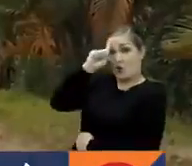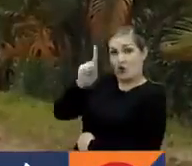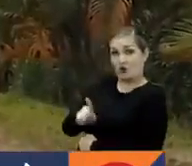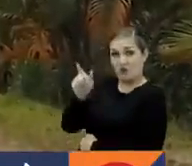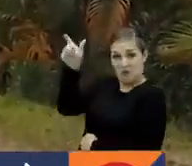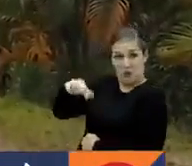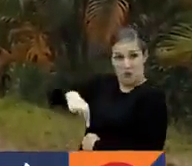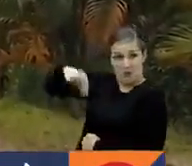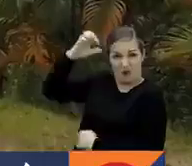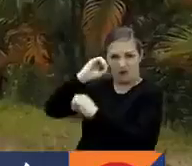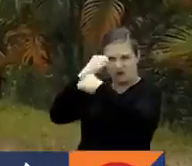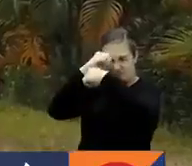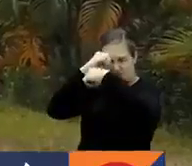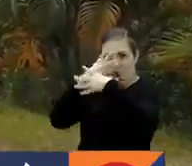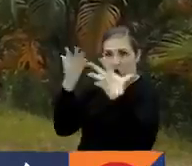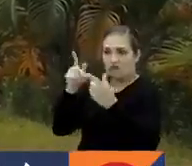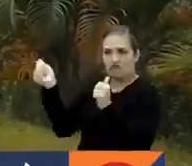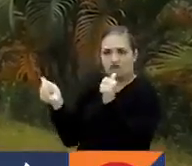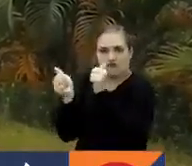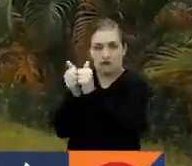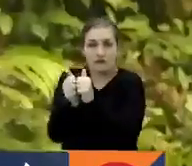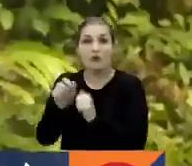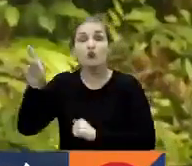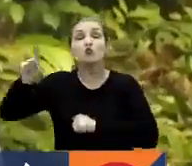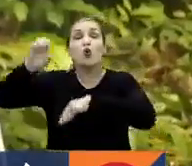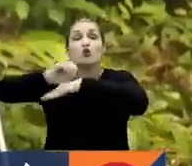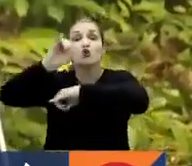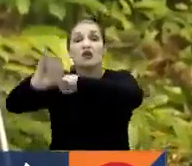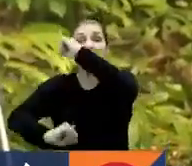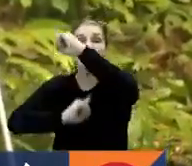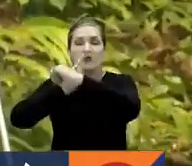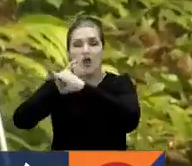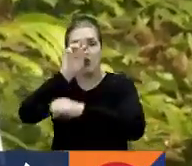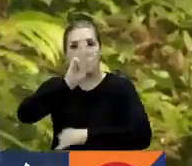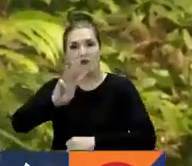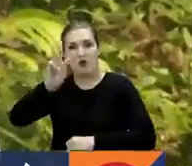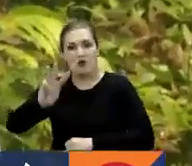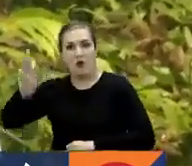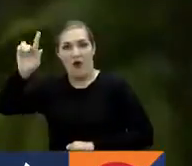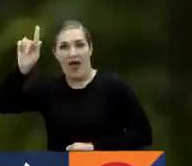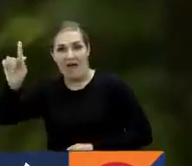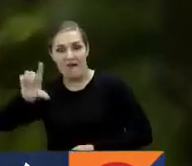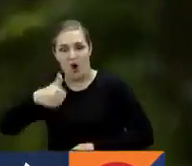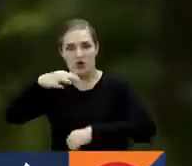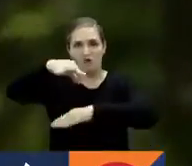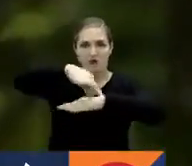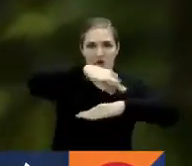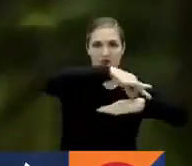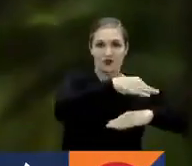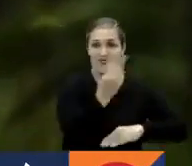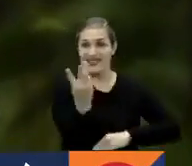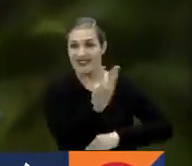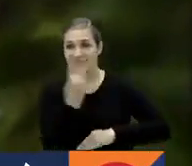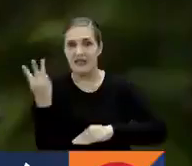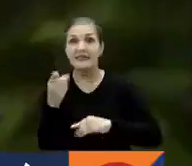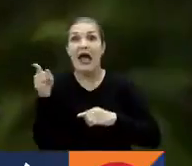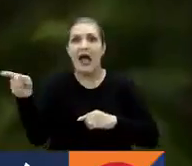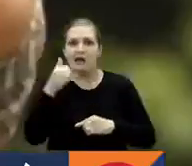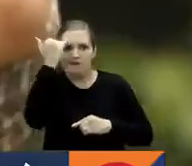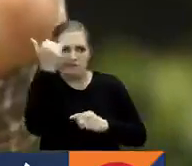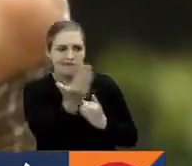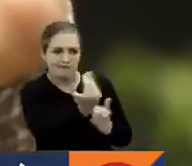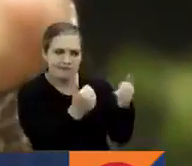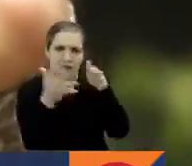biólogos organizaciones como wwf parques nacionales y la fundación palmita encabezaron la expedición y capacitarán a pobladores en